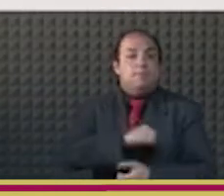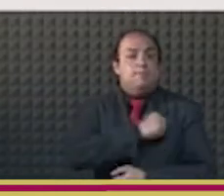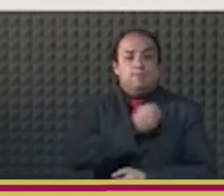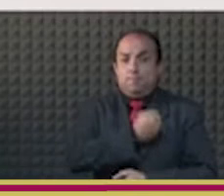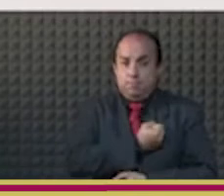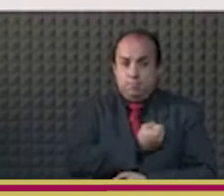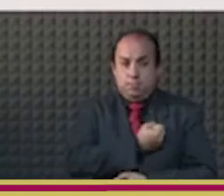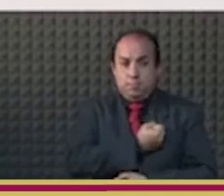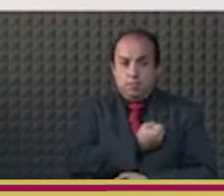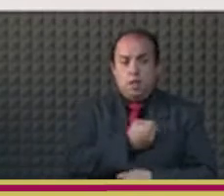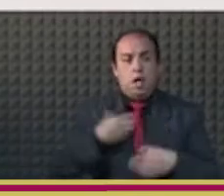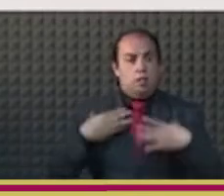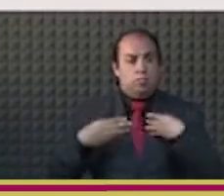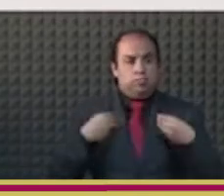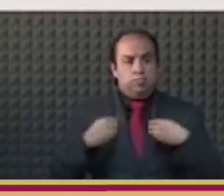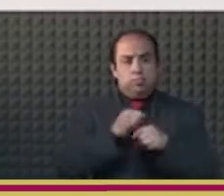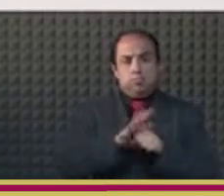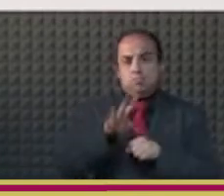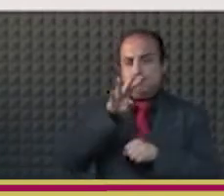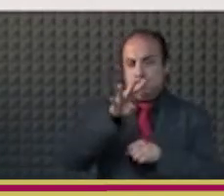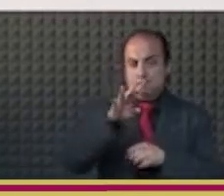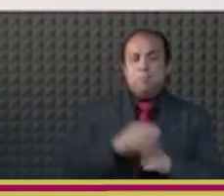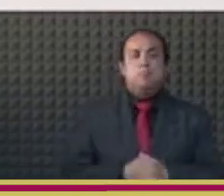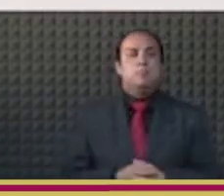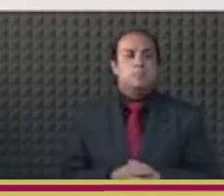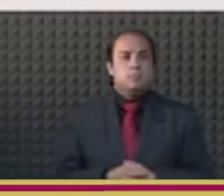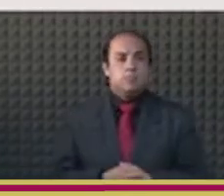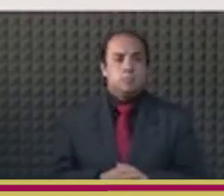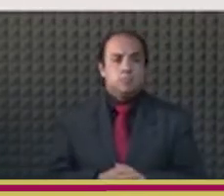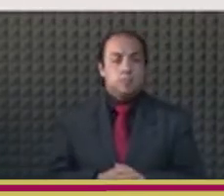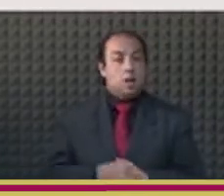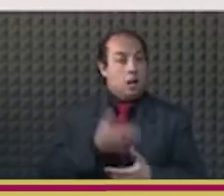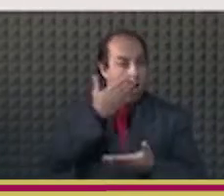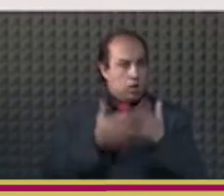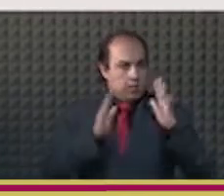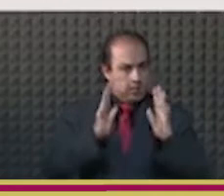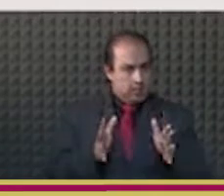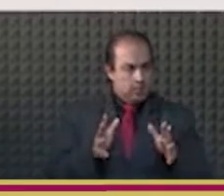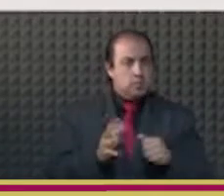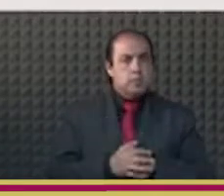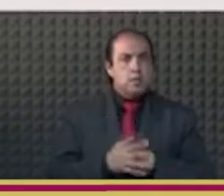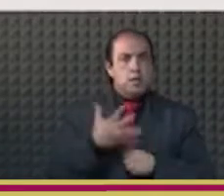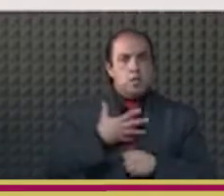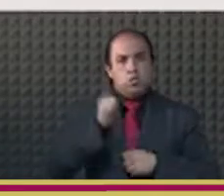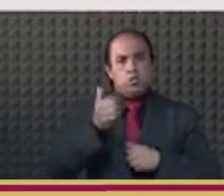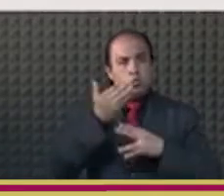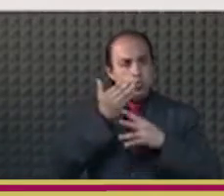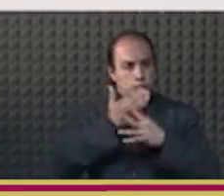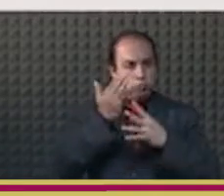sanitario, por la pandemia del COVID-19. Pero ahora ya estamos en otra